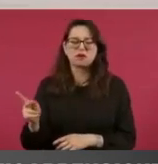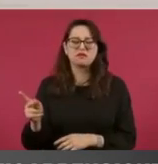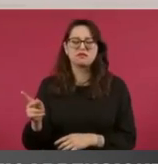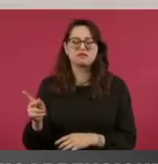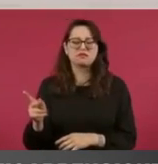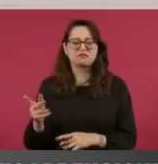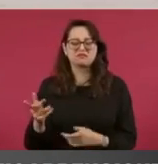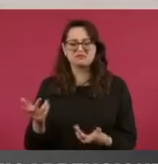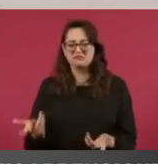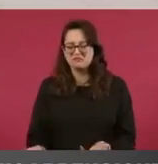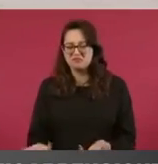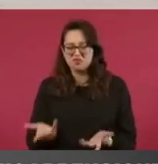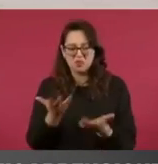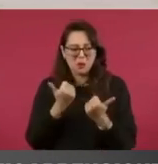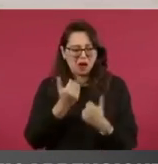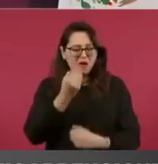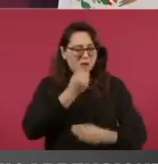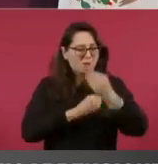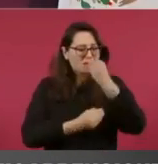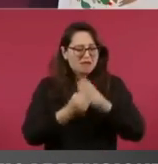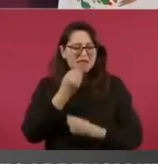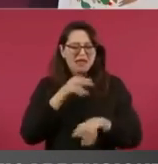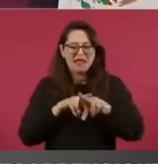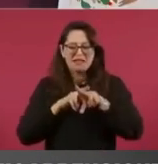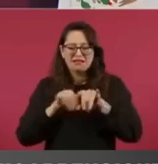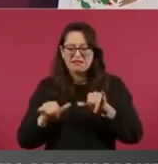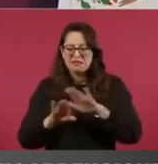ni siquiera para lo básico,